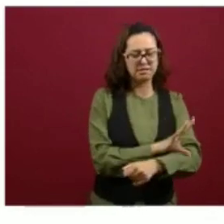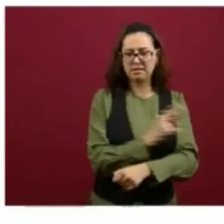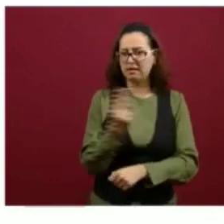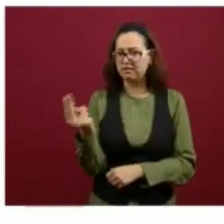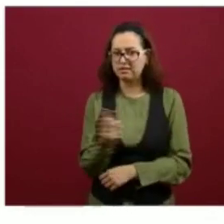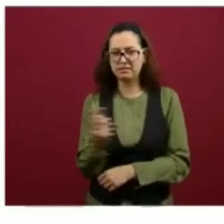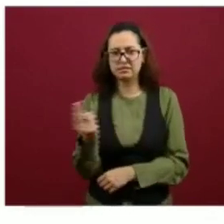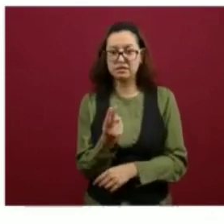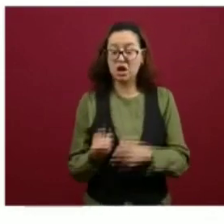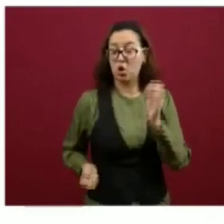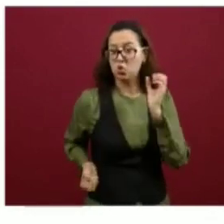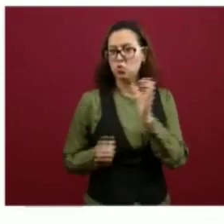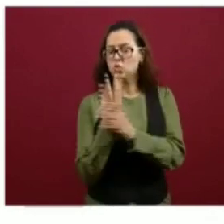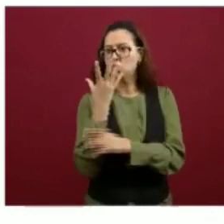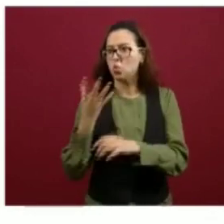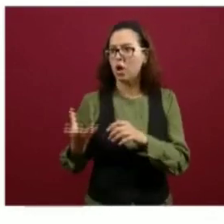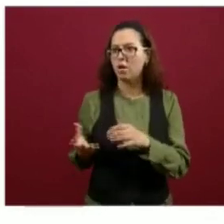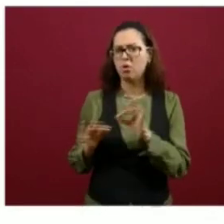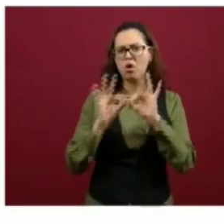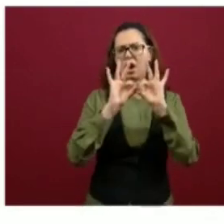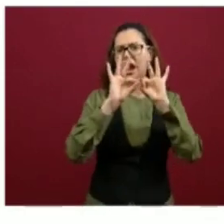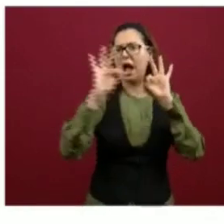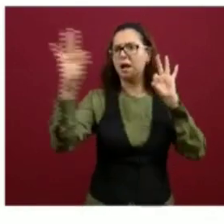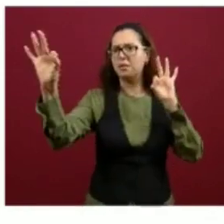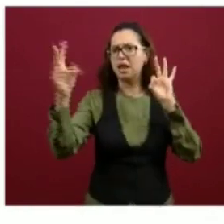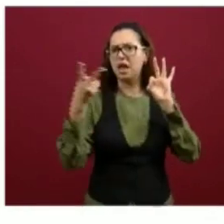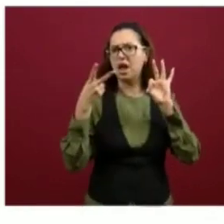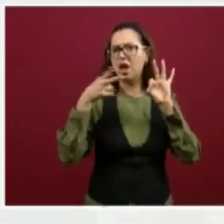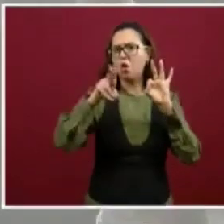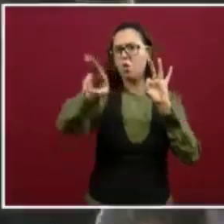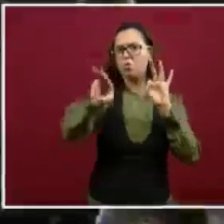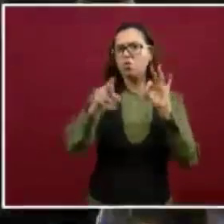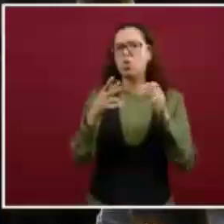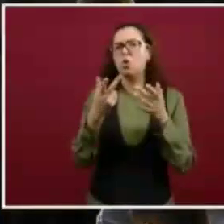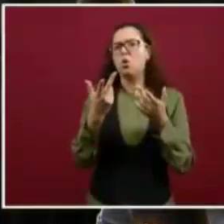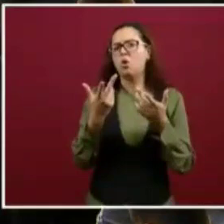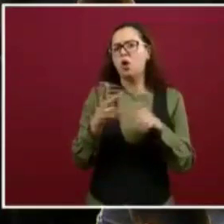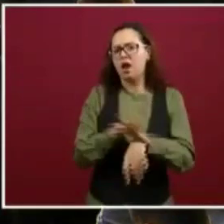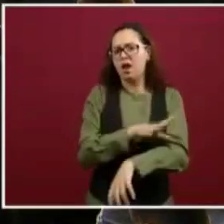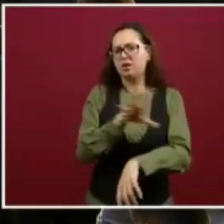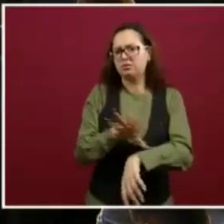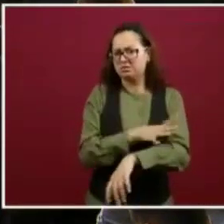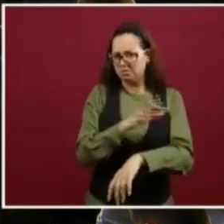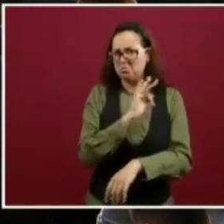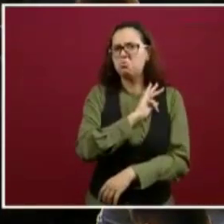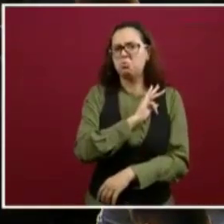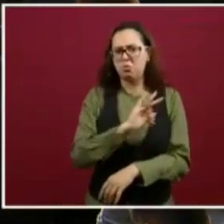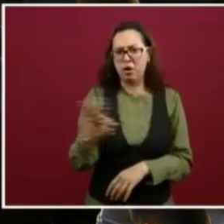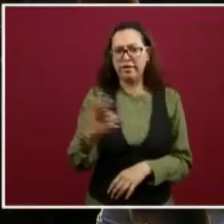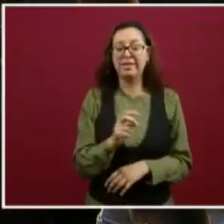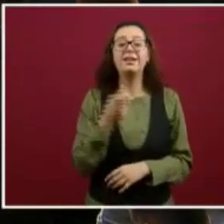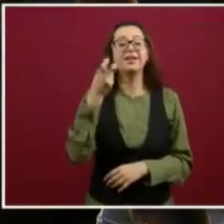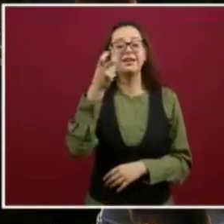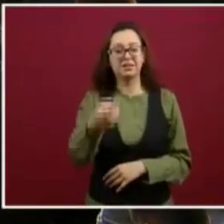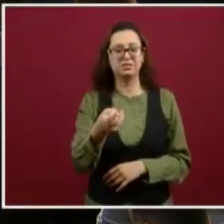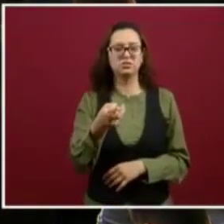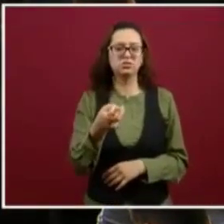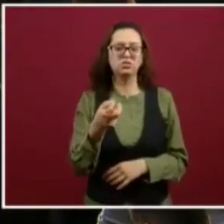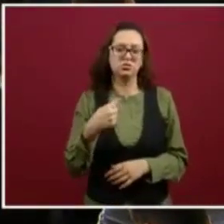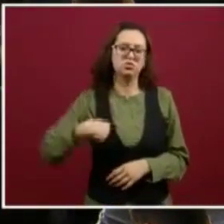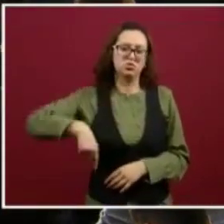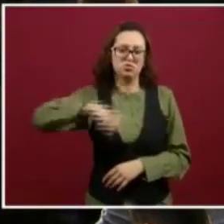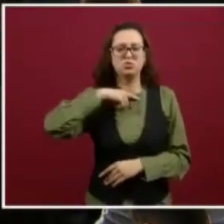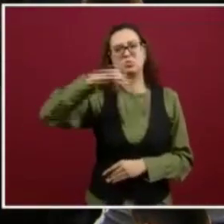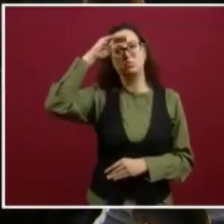necesita hacer una nueva infraestructura, el cable puede ir junto con la red eléctrica. Entonces, esto es lo que se ve en el sentido